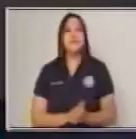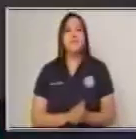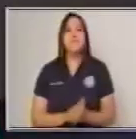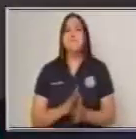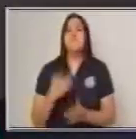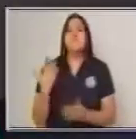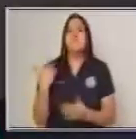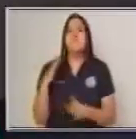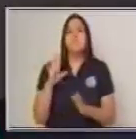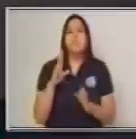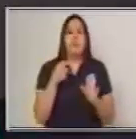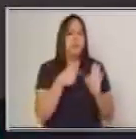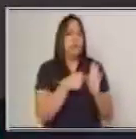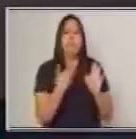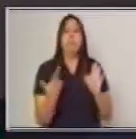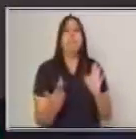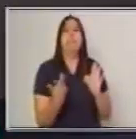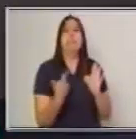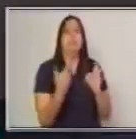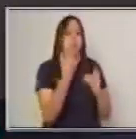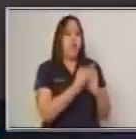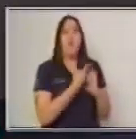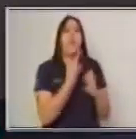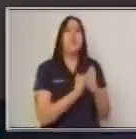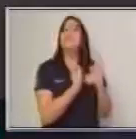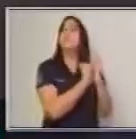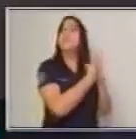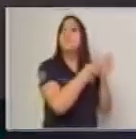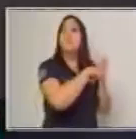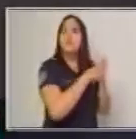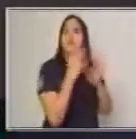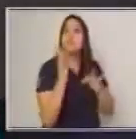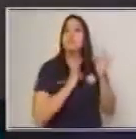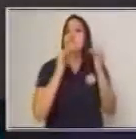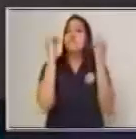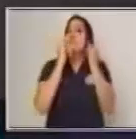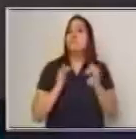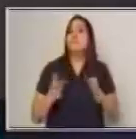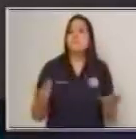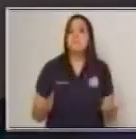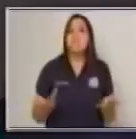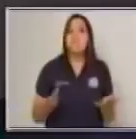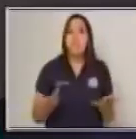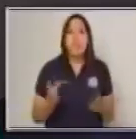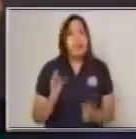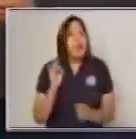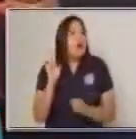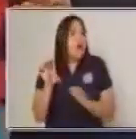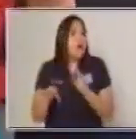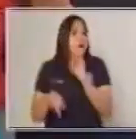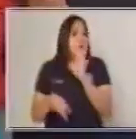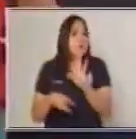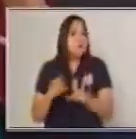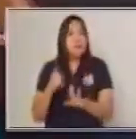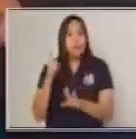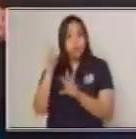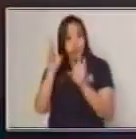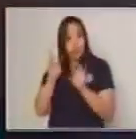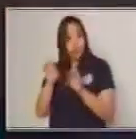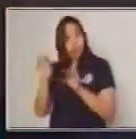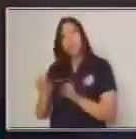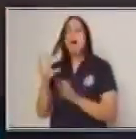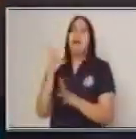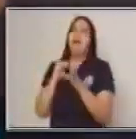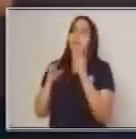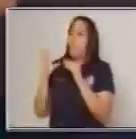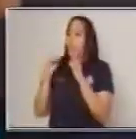¿Para qué nos sirve usar símbolos o dibujos? Bueno, en ocasiones cuando alguien está hablando,